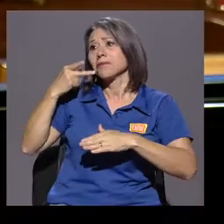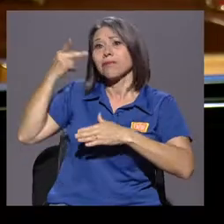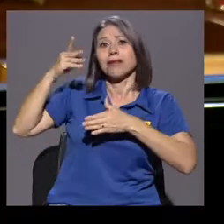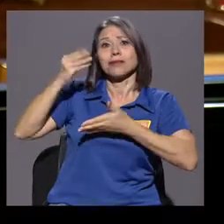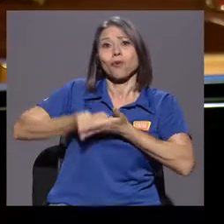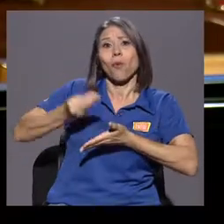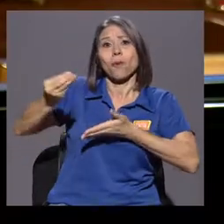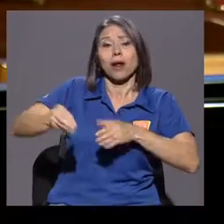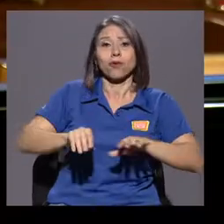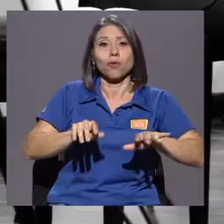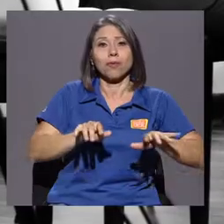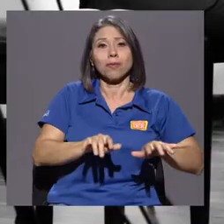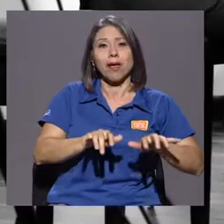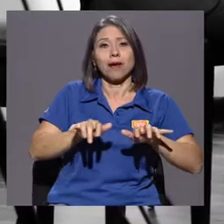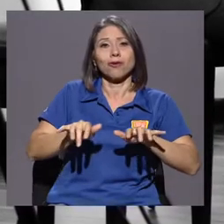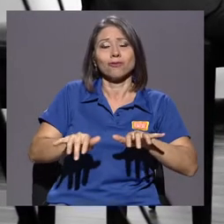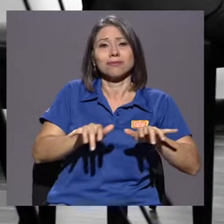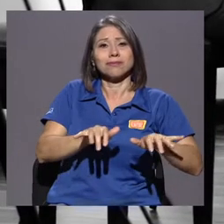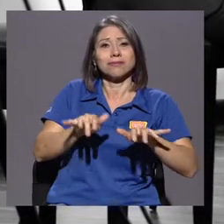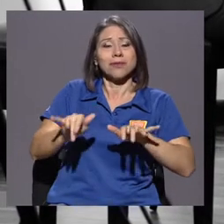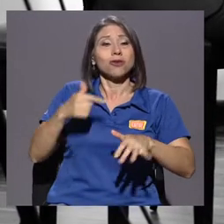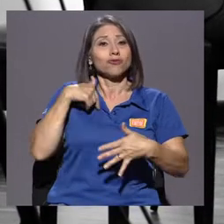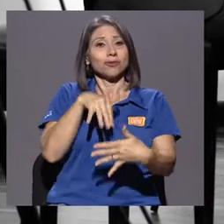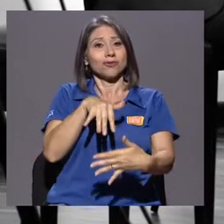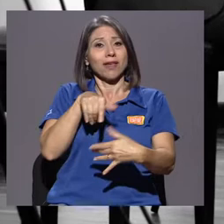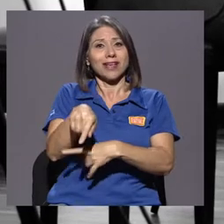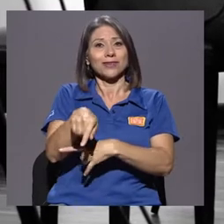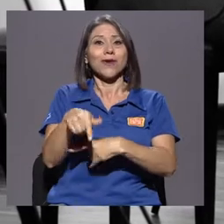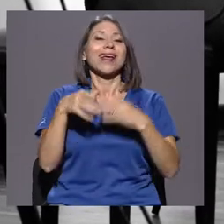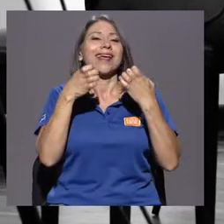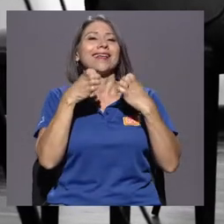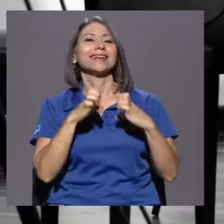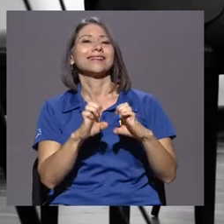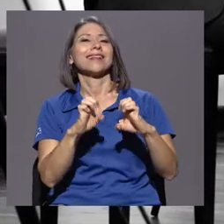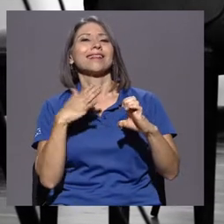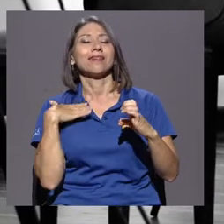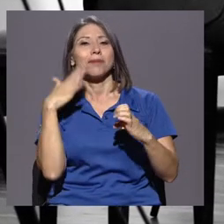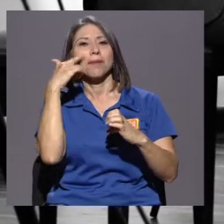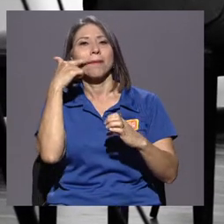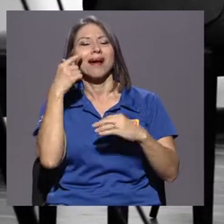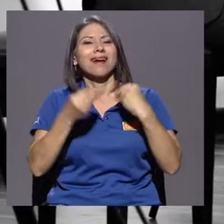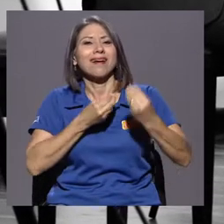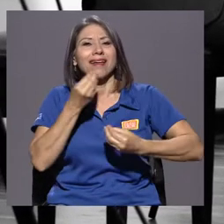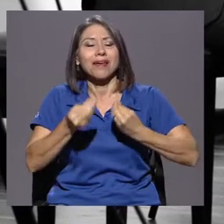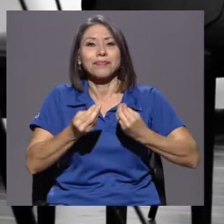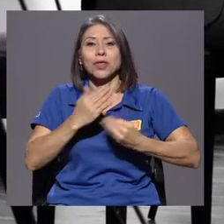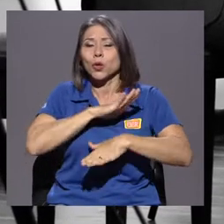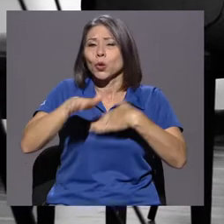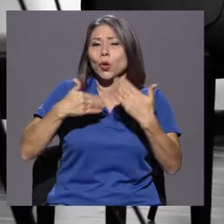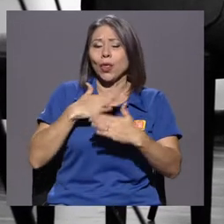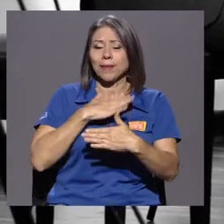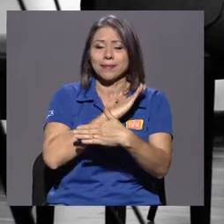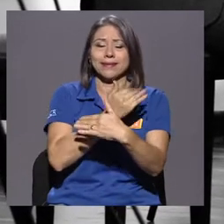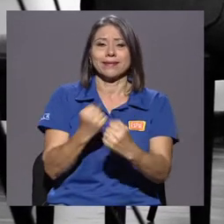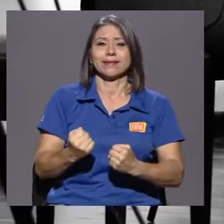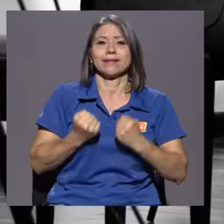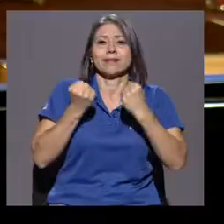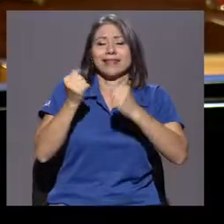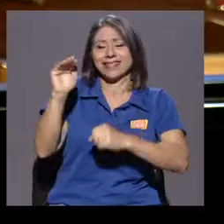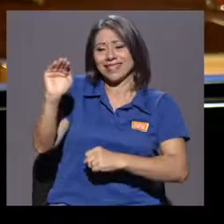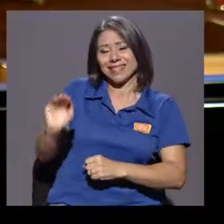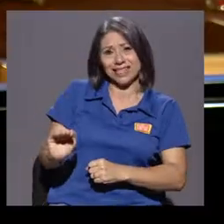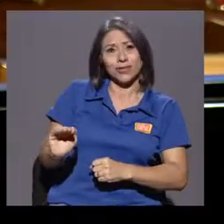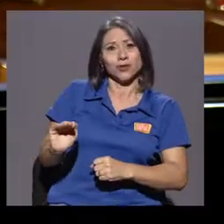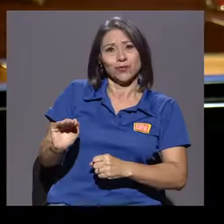yo estudiaba piano la táctica de mi papá fue re canalizar todas mis energías de niño